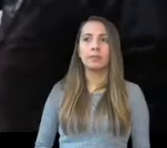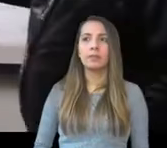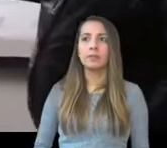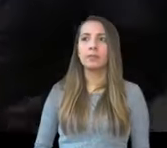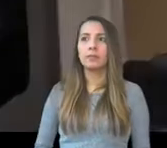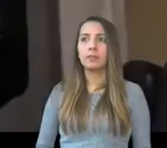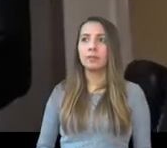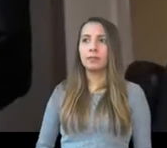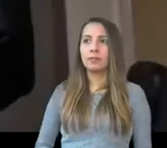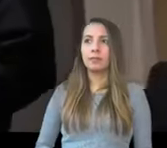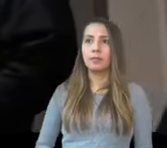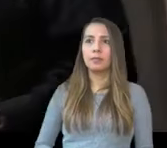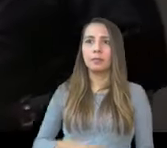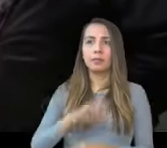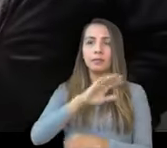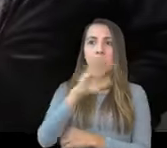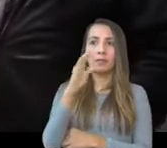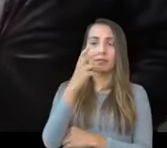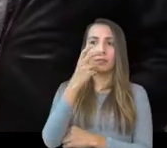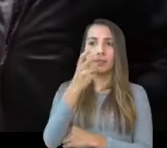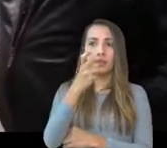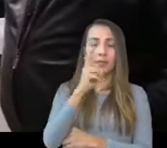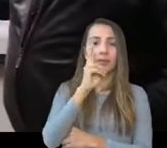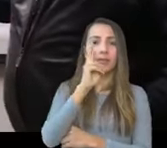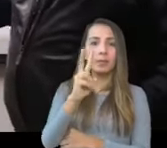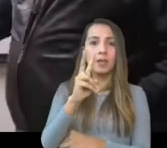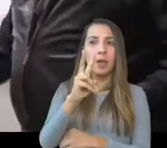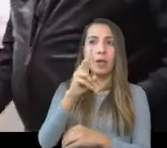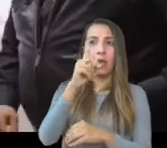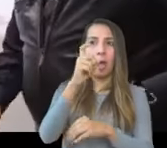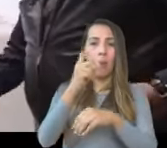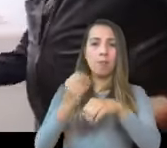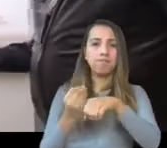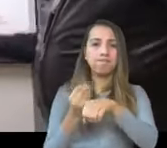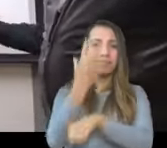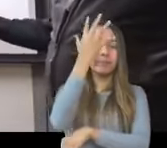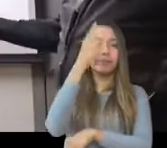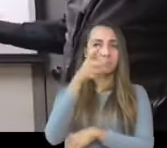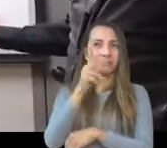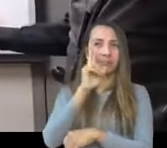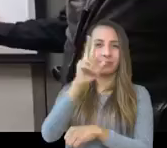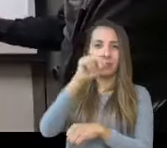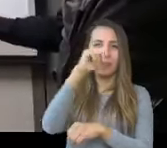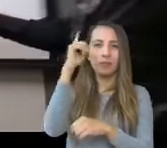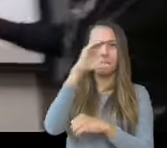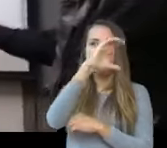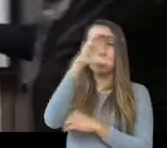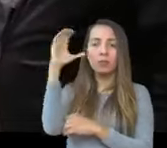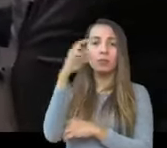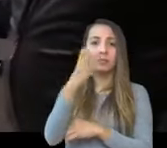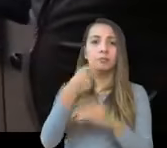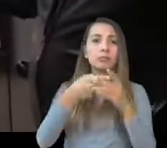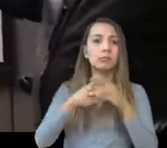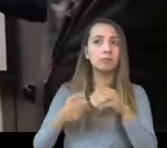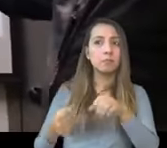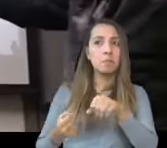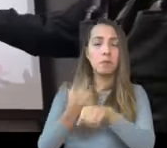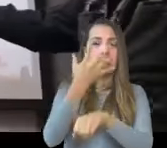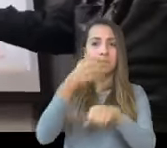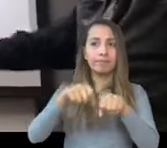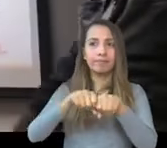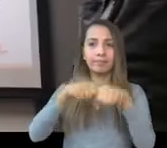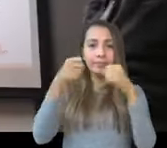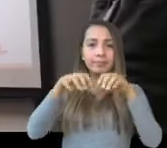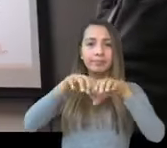que el día 22 se presenta esa fuga que pueden observar aquí a mi derecha, y de inmediato